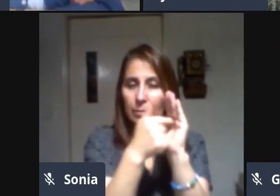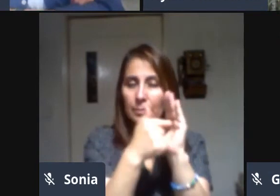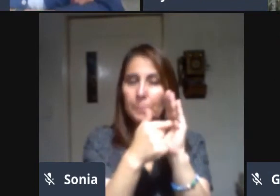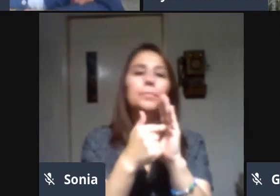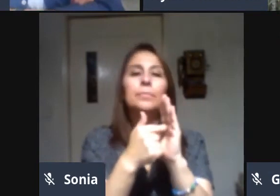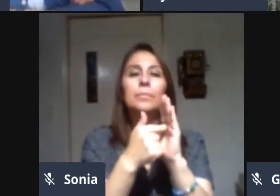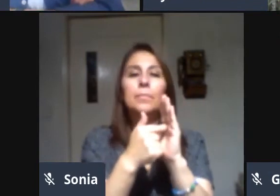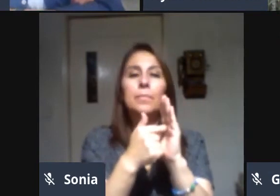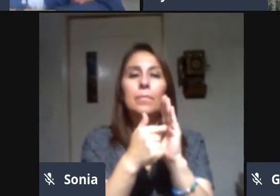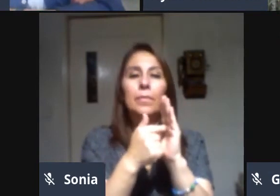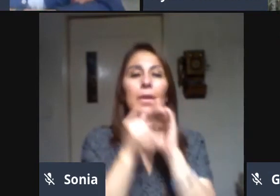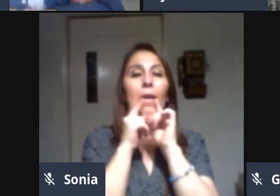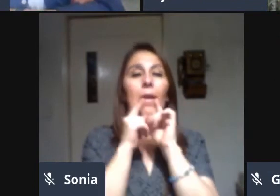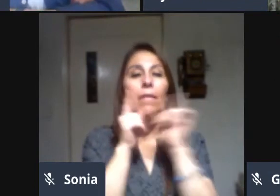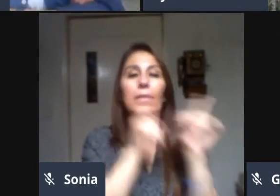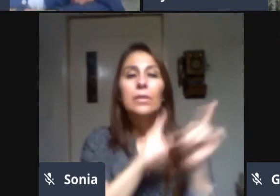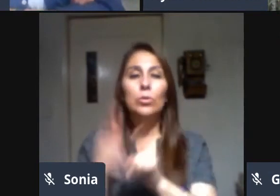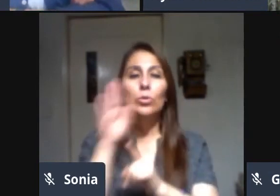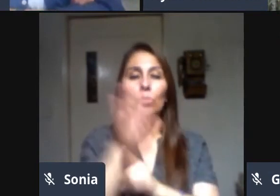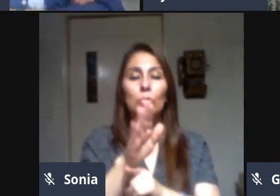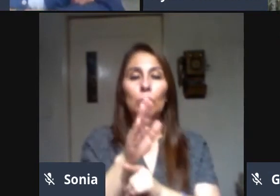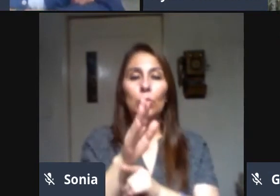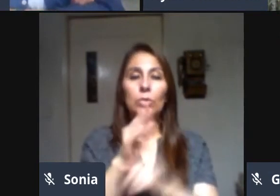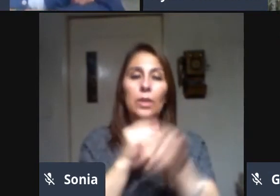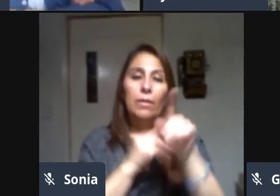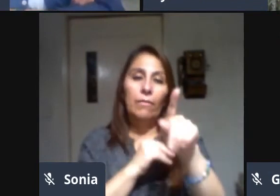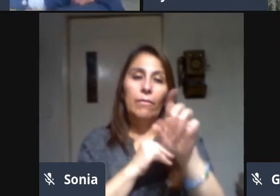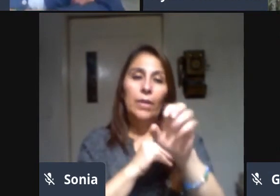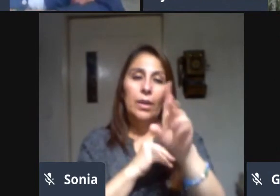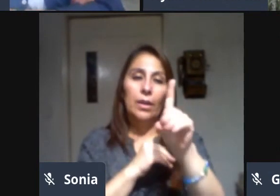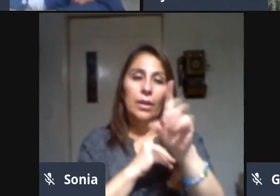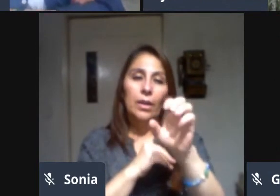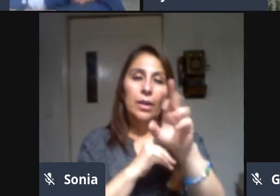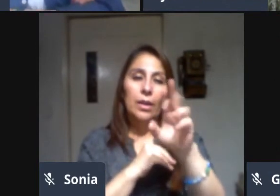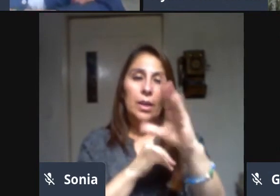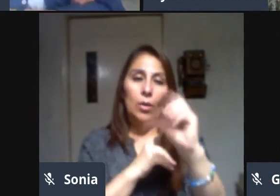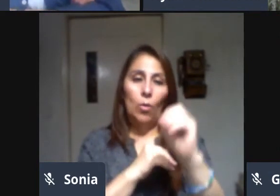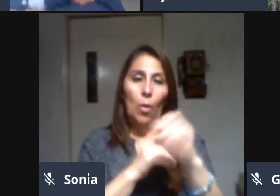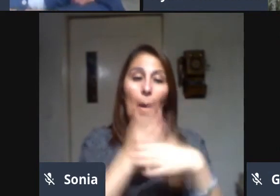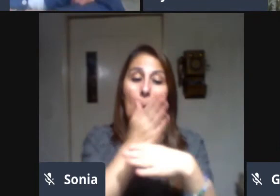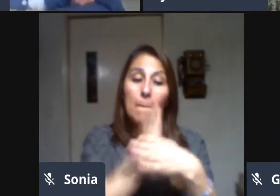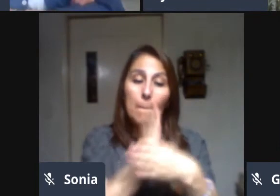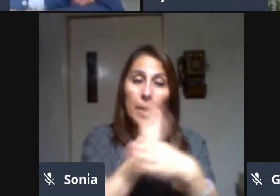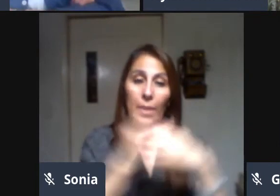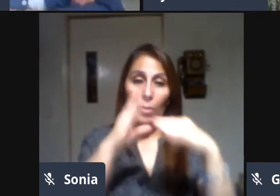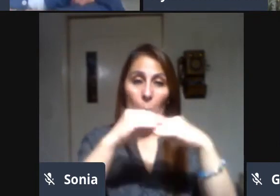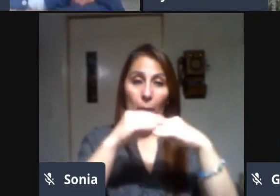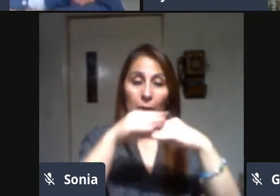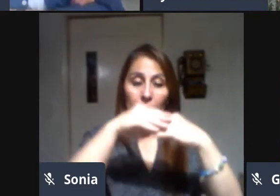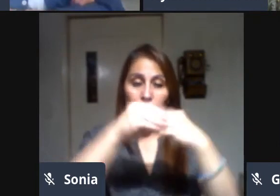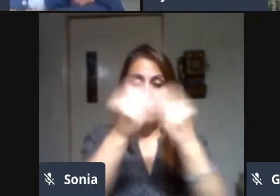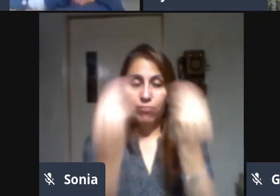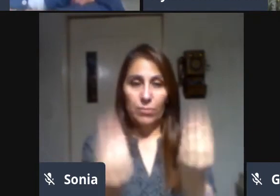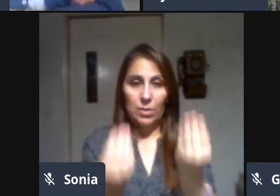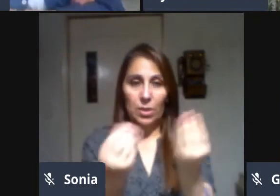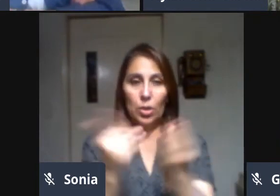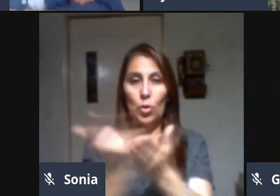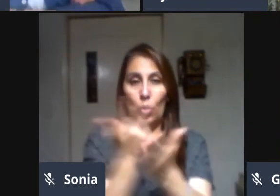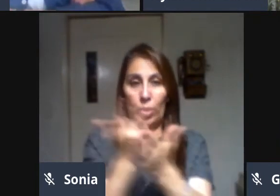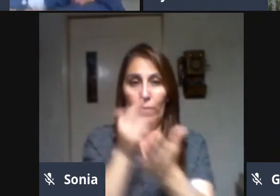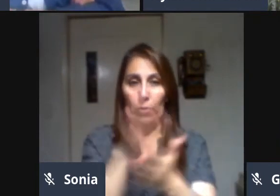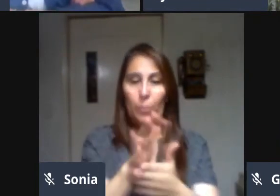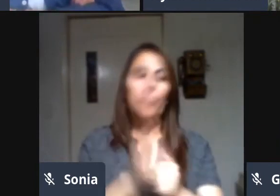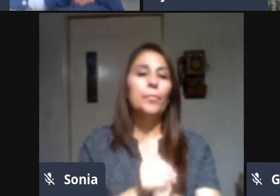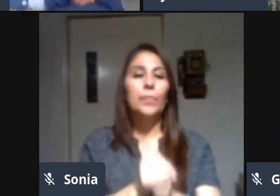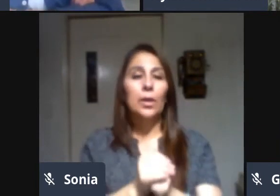discurso que título federico garcía lorca medio pan y un libro no sólo de pan vive el